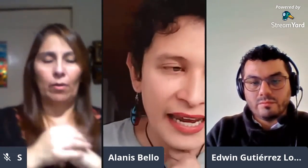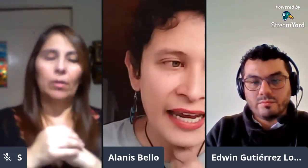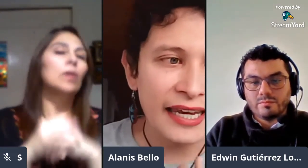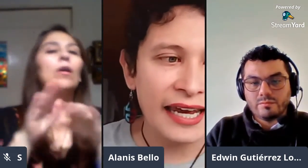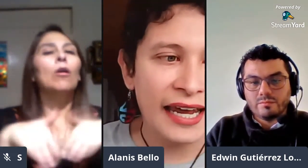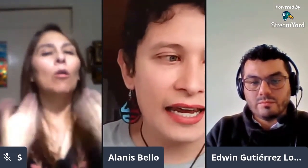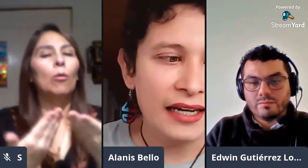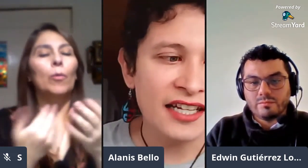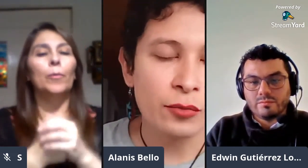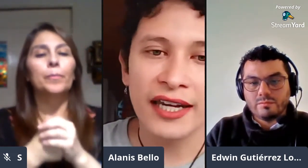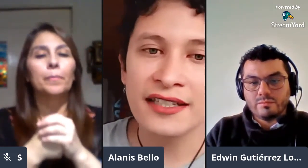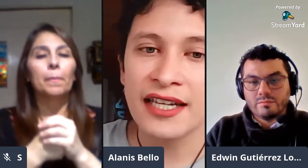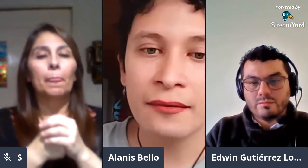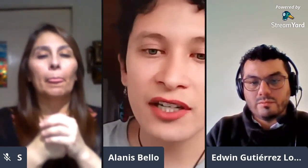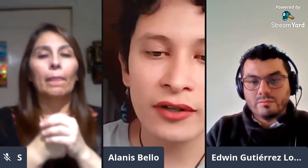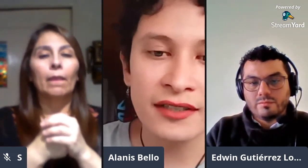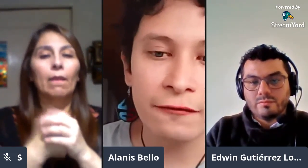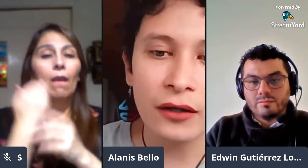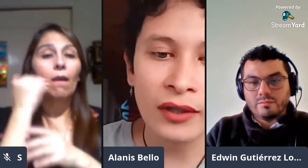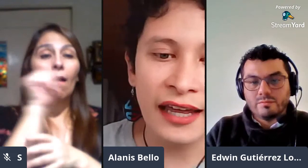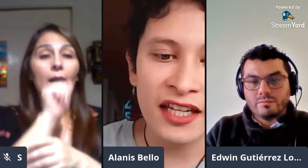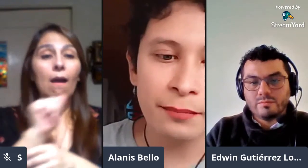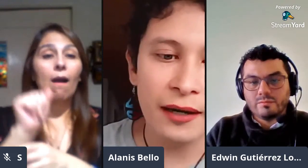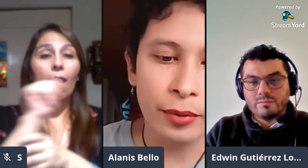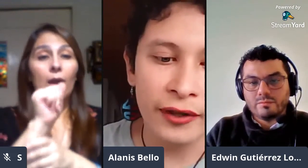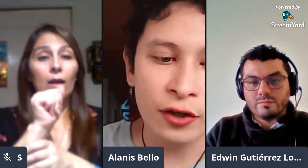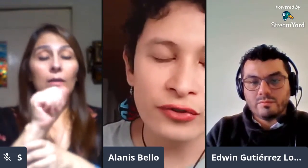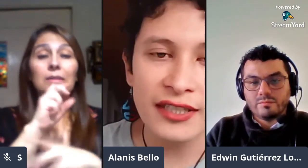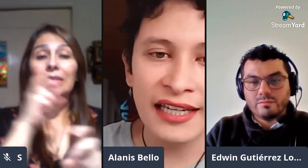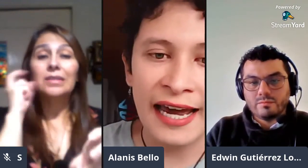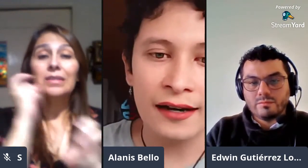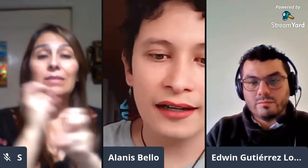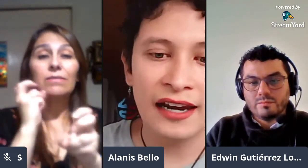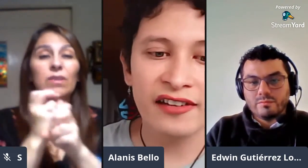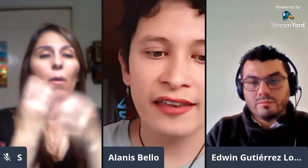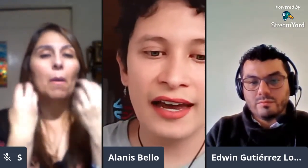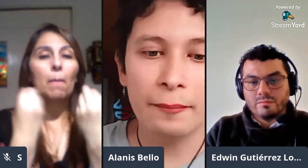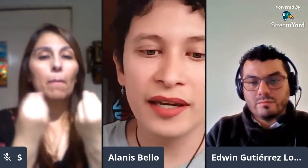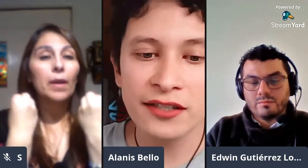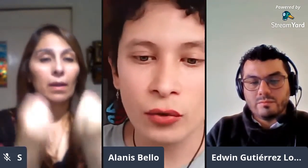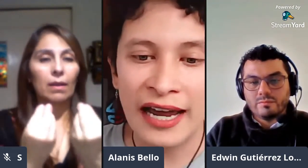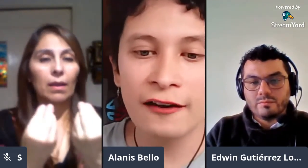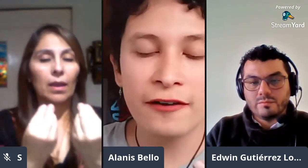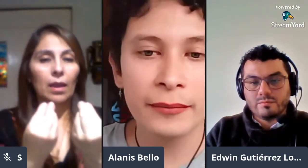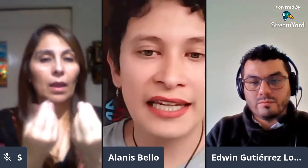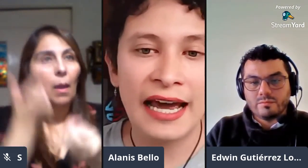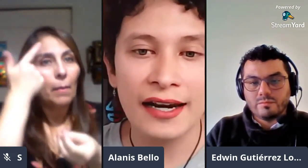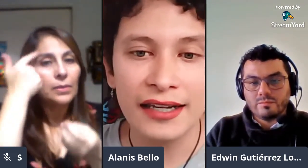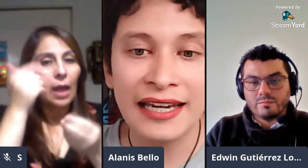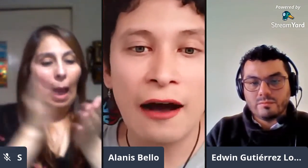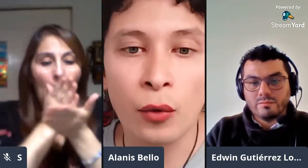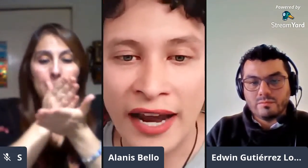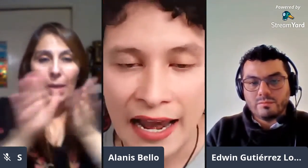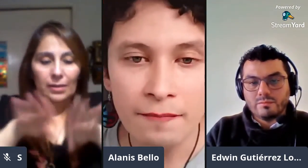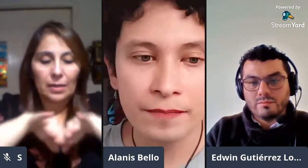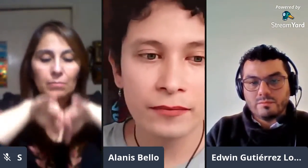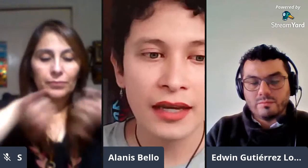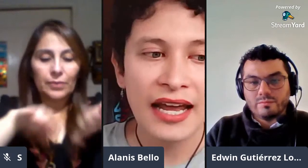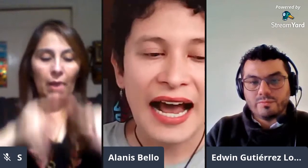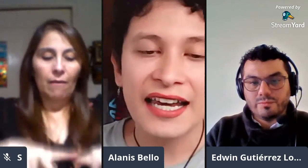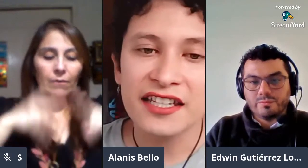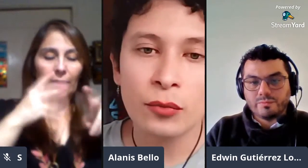ejemplo? En que las mujeres tienen mayores dificultades para poder conciliar la vida personal, familiar y